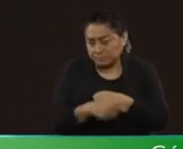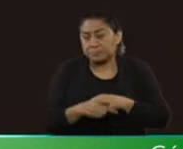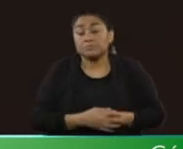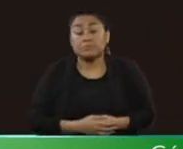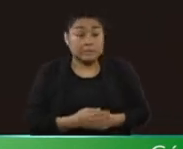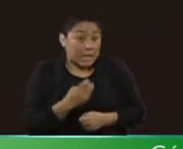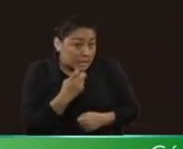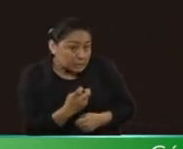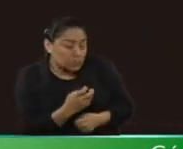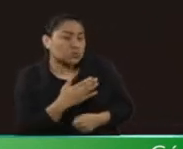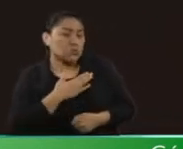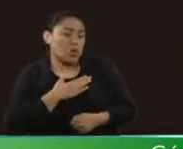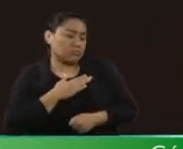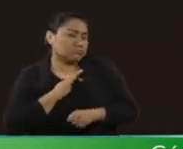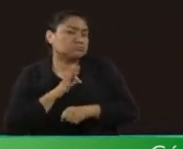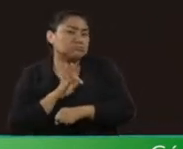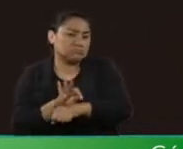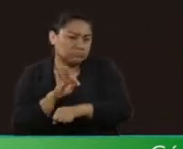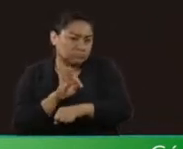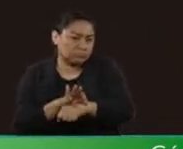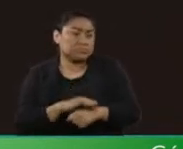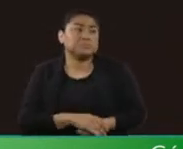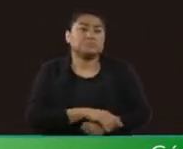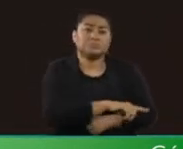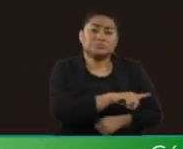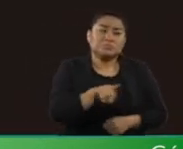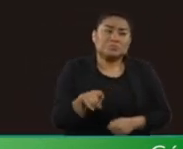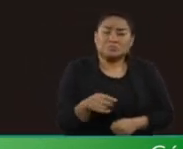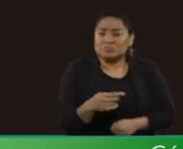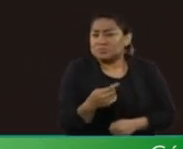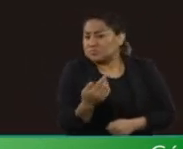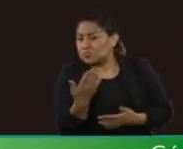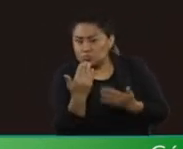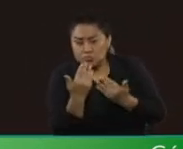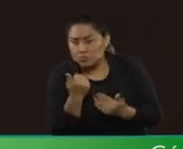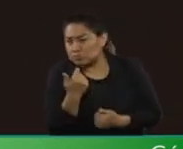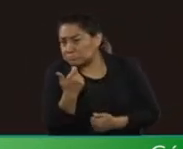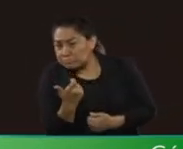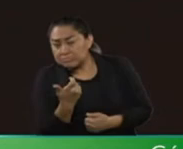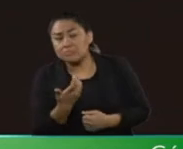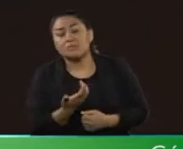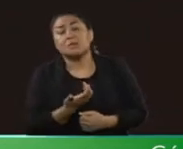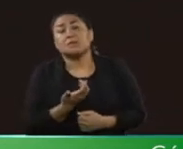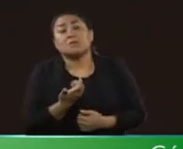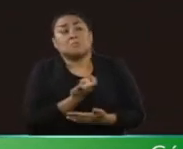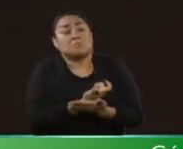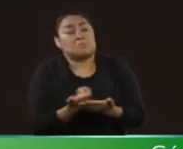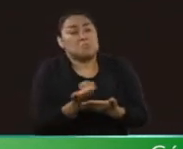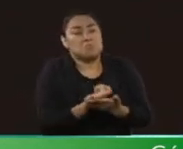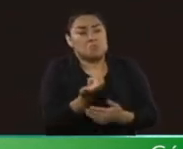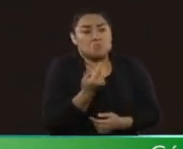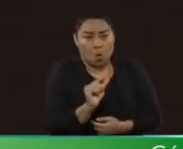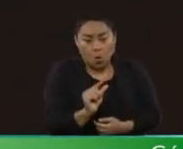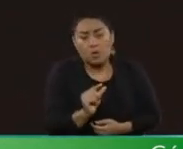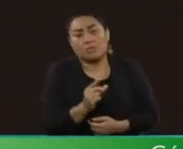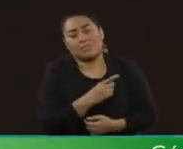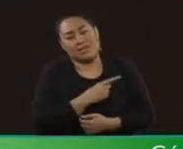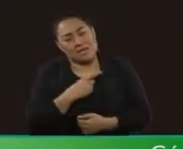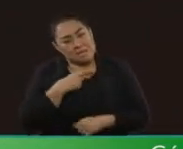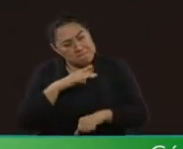estoy de su lado del lado de los que menos tienen de los que menos paga reciben pero que merecen